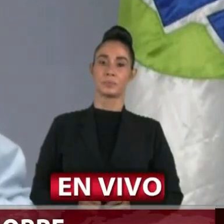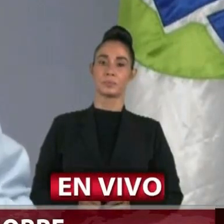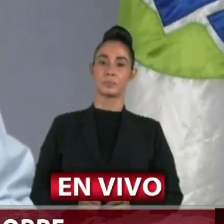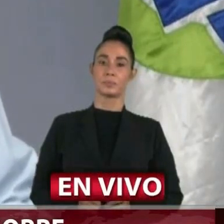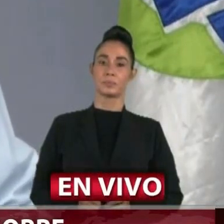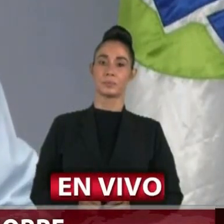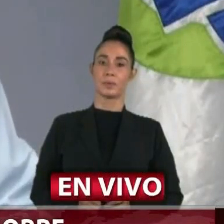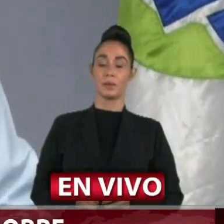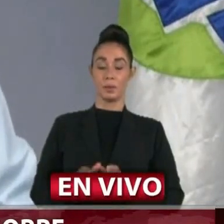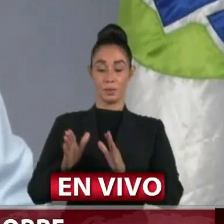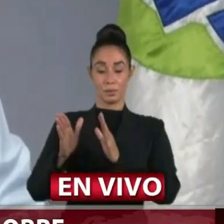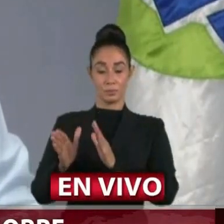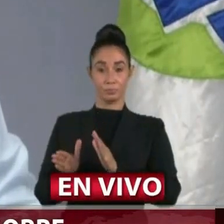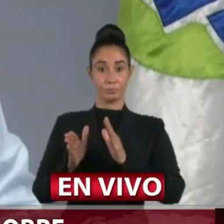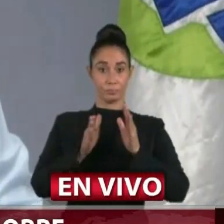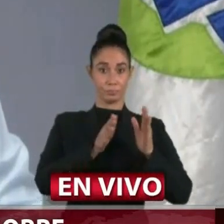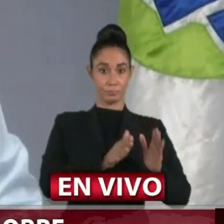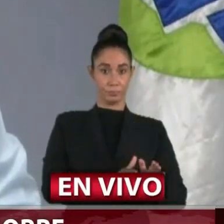Paso a dar lectura